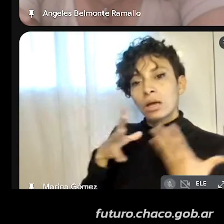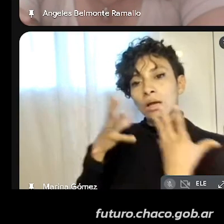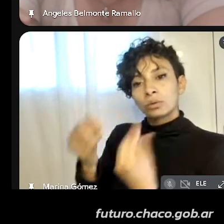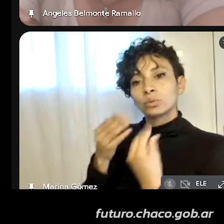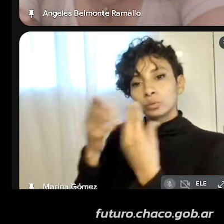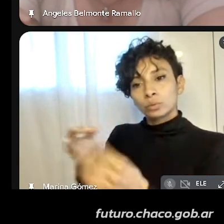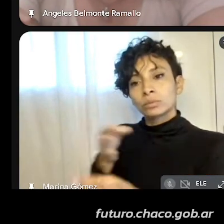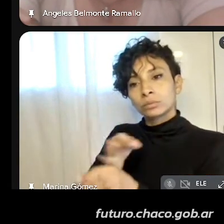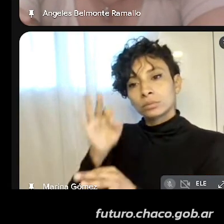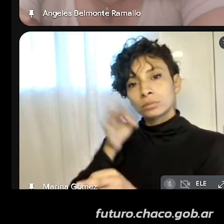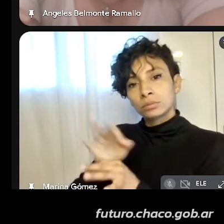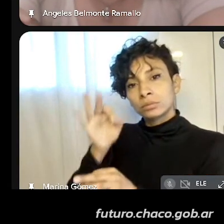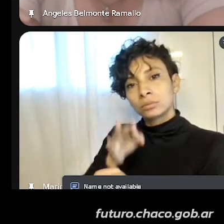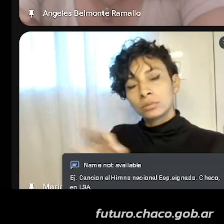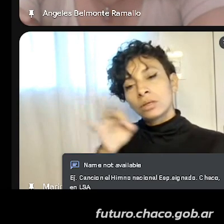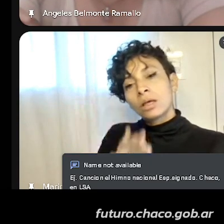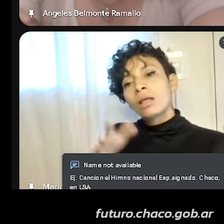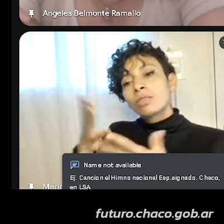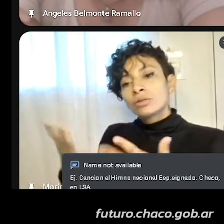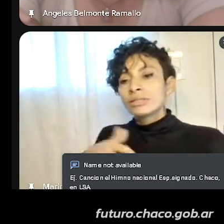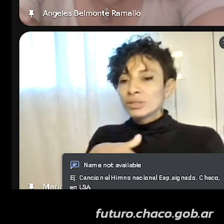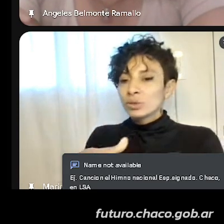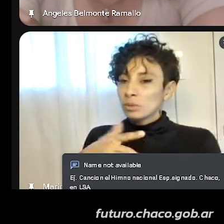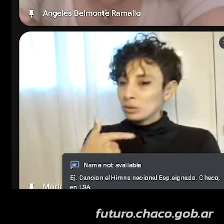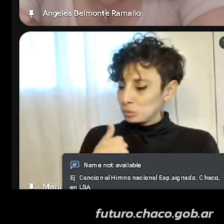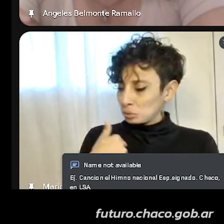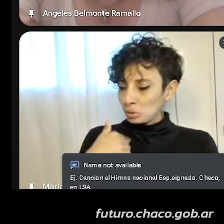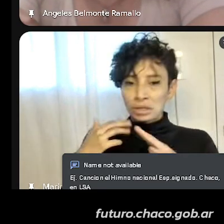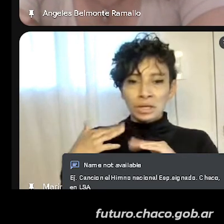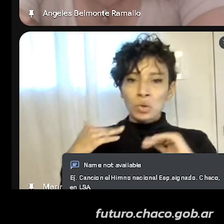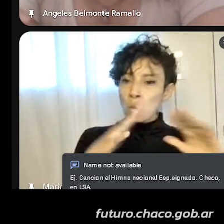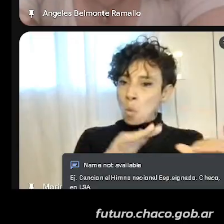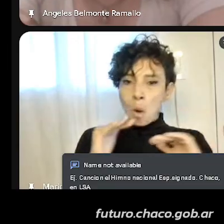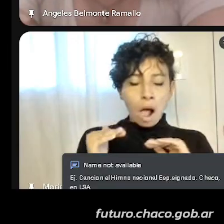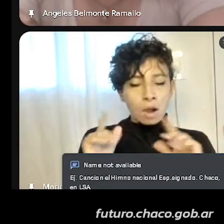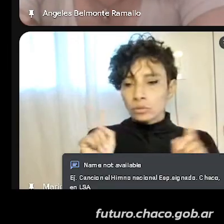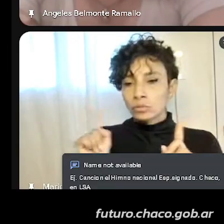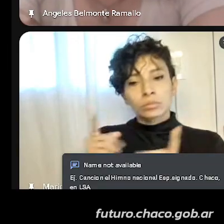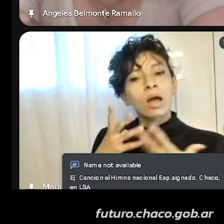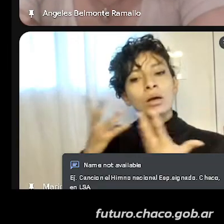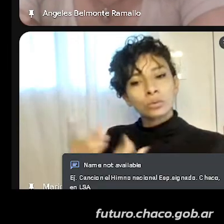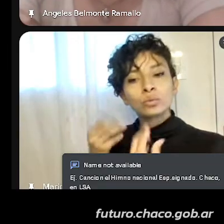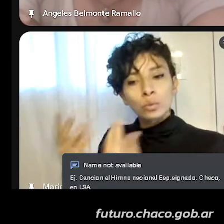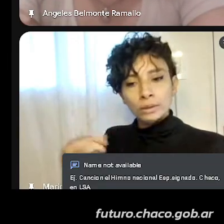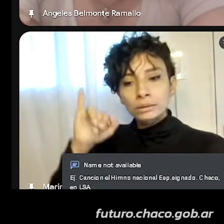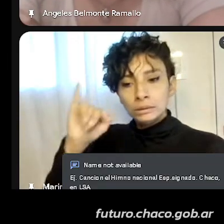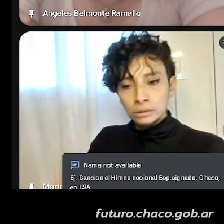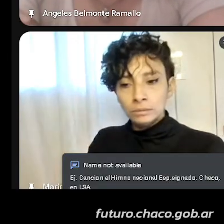puedan no pasar la misma situación, sino que puedan brindarles ayuda que necesitan.